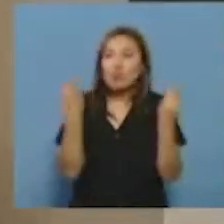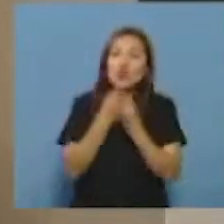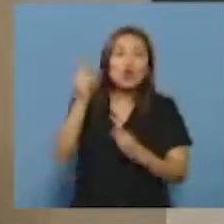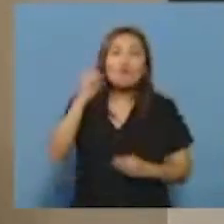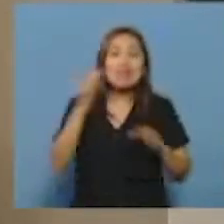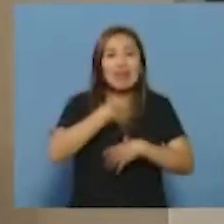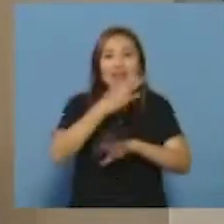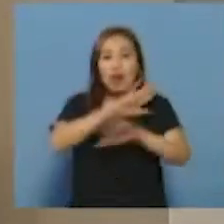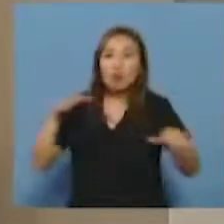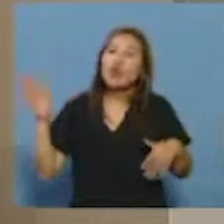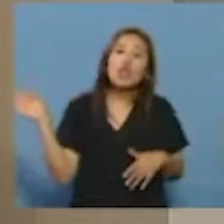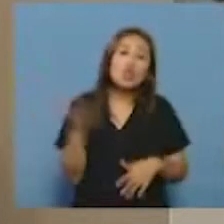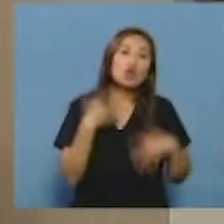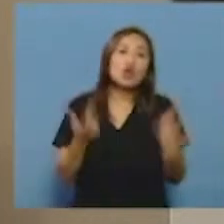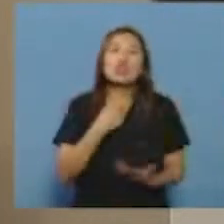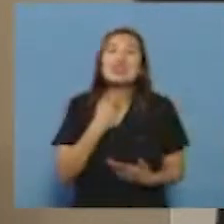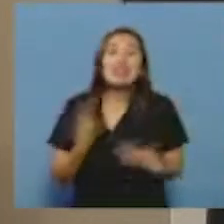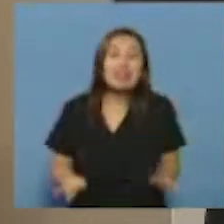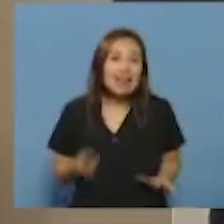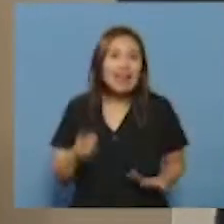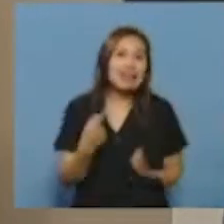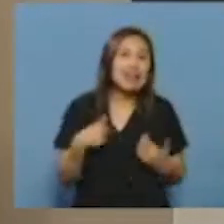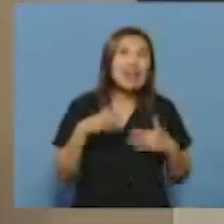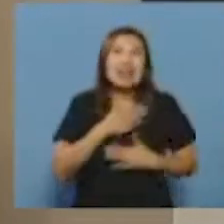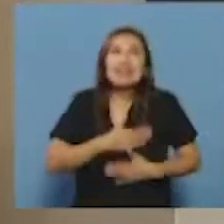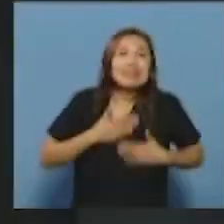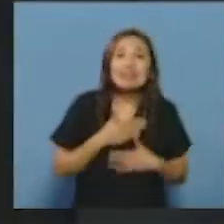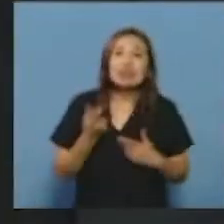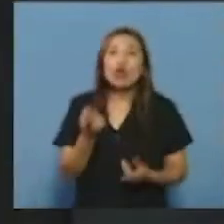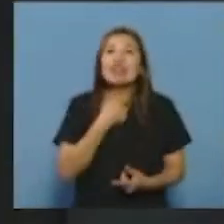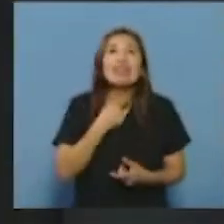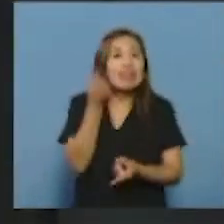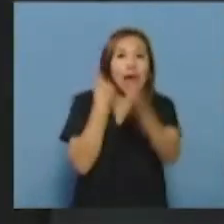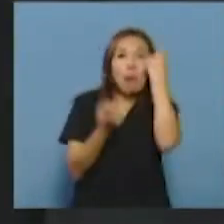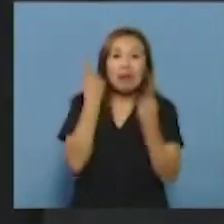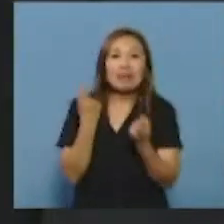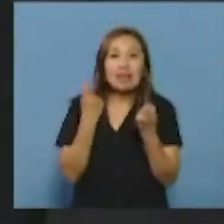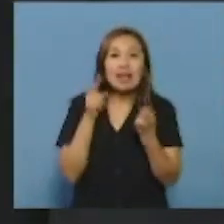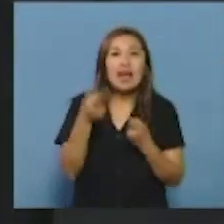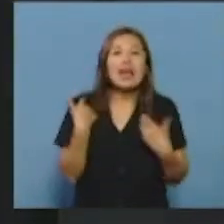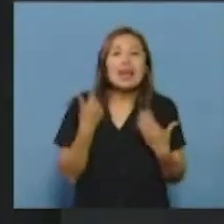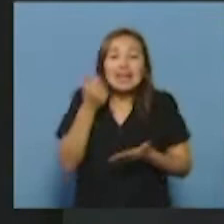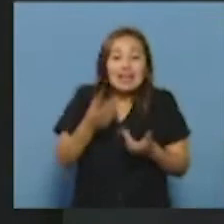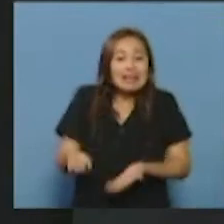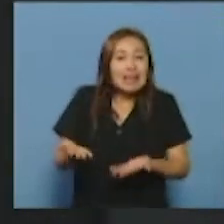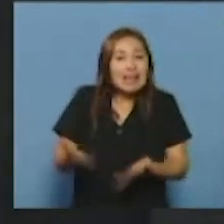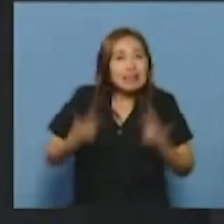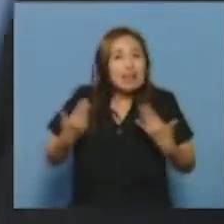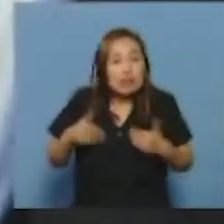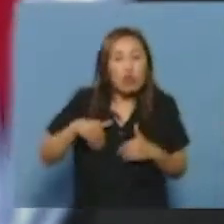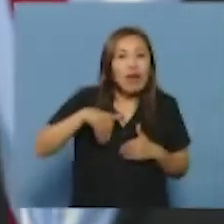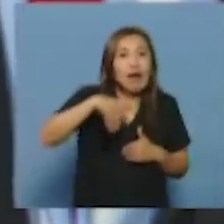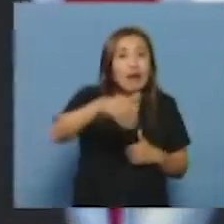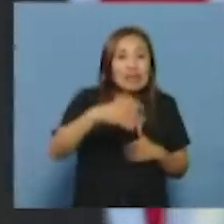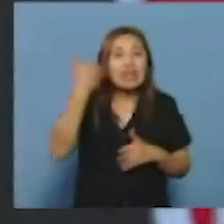alumnos y no todos tienen esta misma sensación de aprender, esta misma mismas ganas o incentivo de avanzar